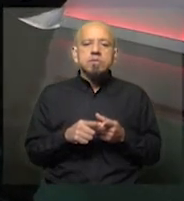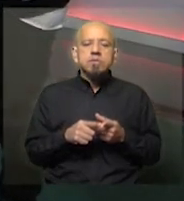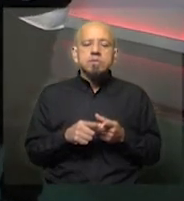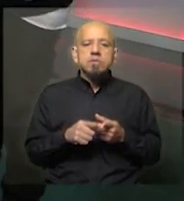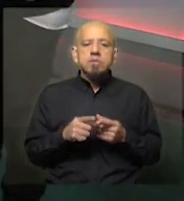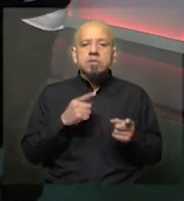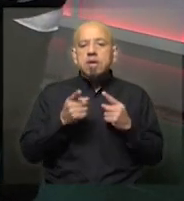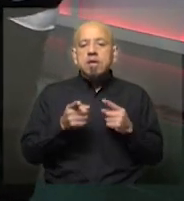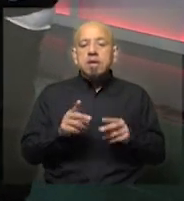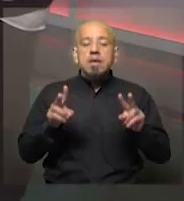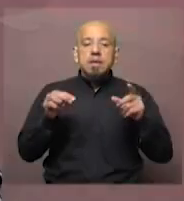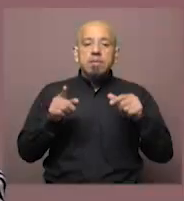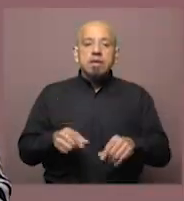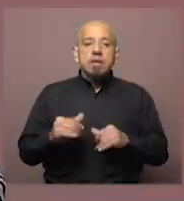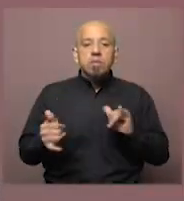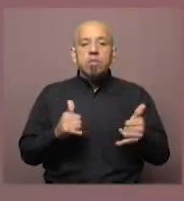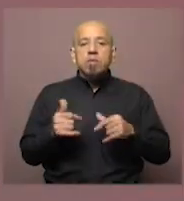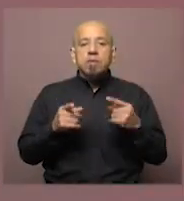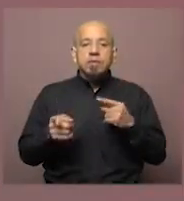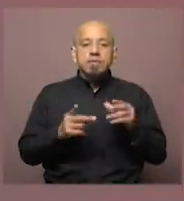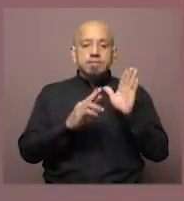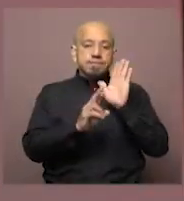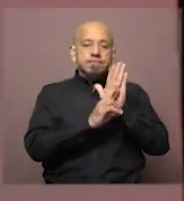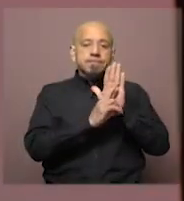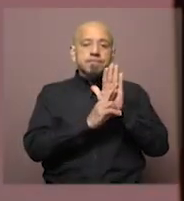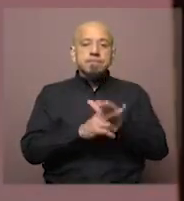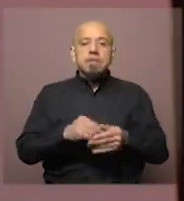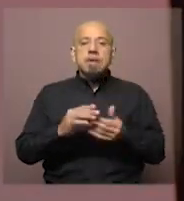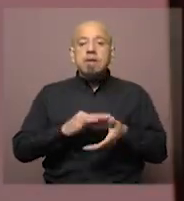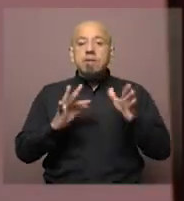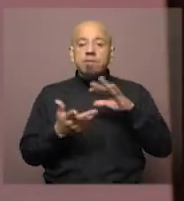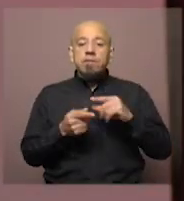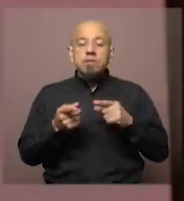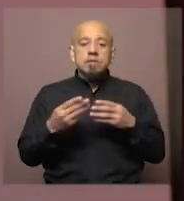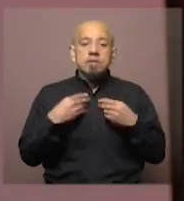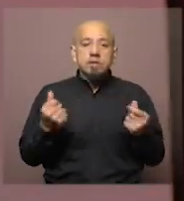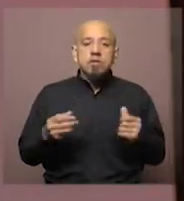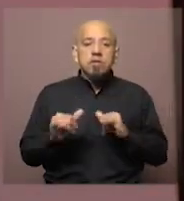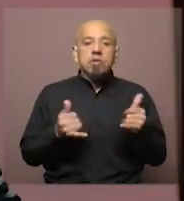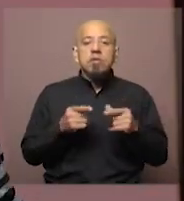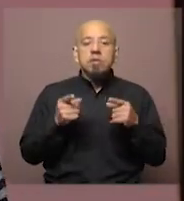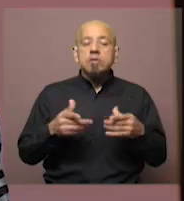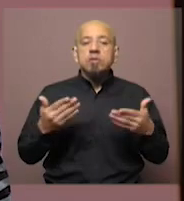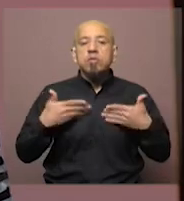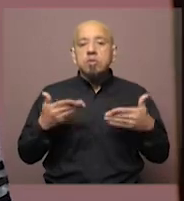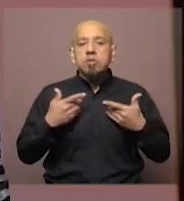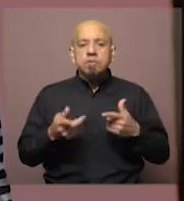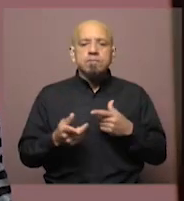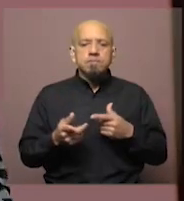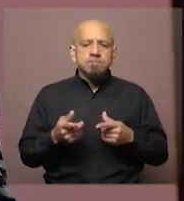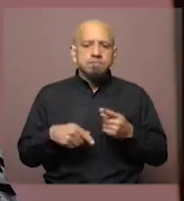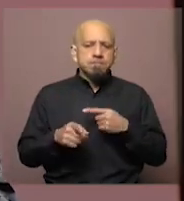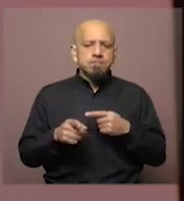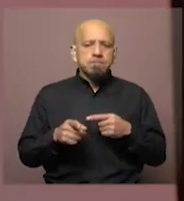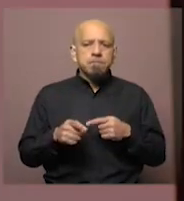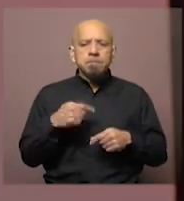espíritu lúdico, ¿no? Que es, además de las reglas, la forma en que se vive el juego. Entonces esa es la alegría, la chispa, eso que te hace pasar